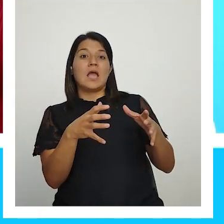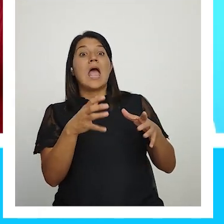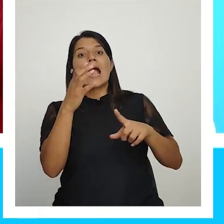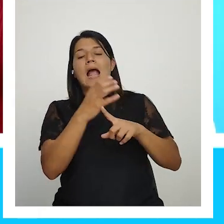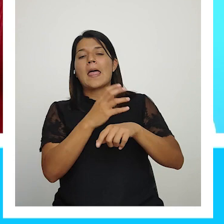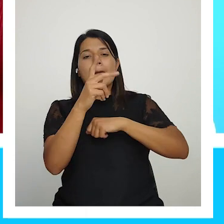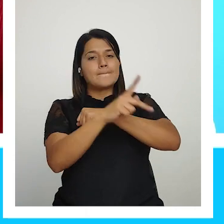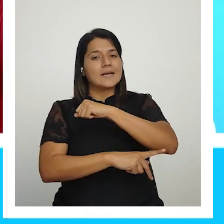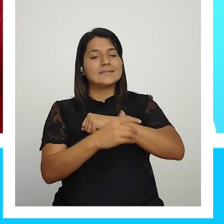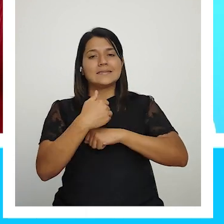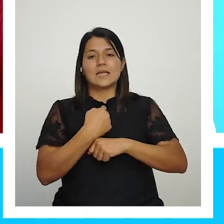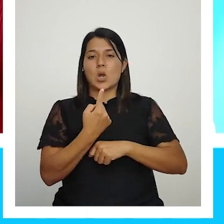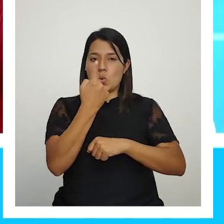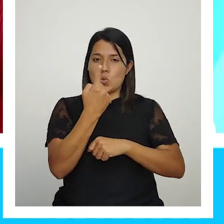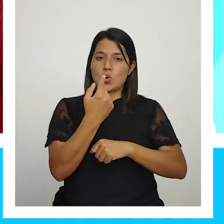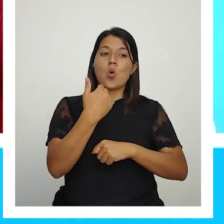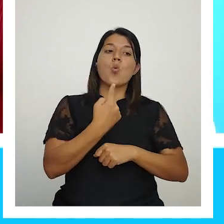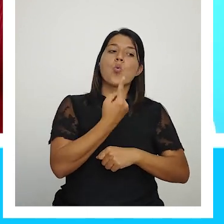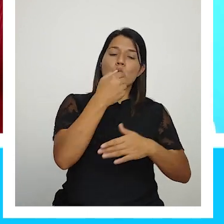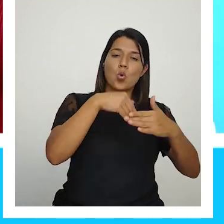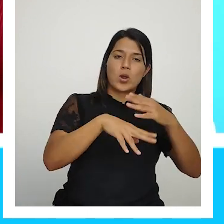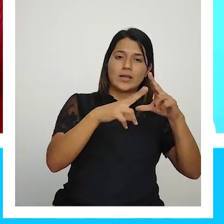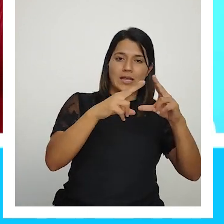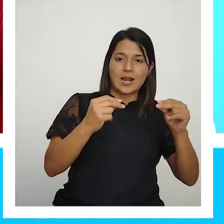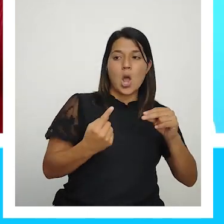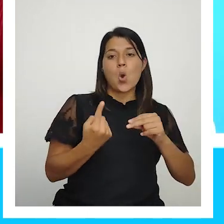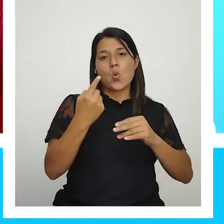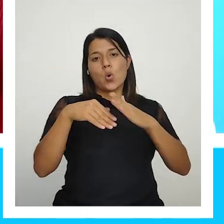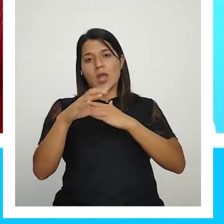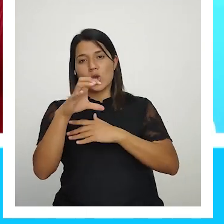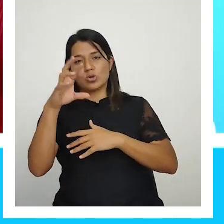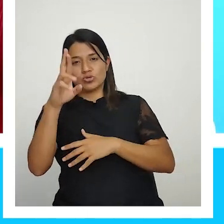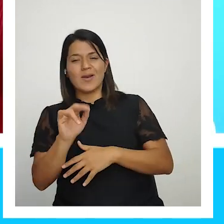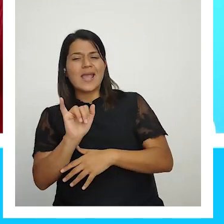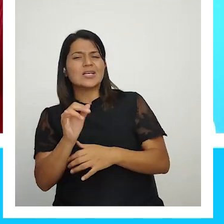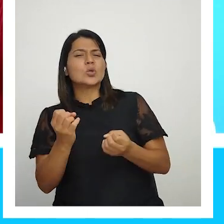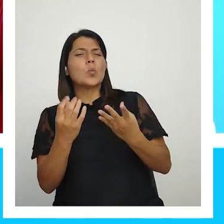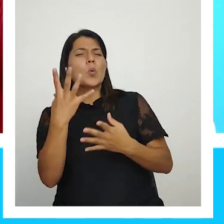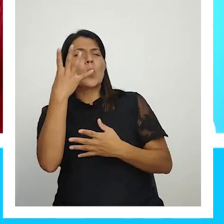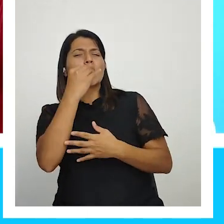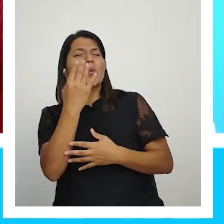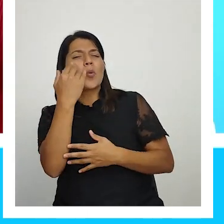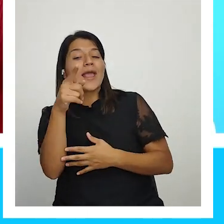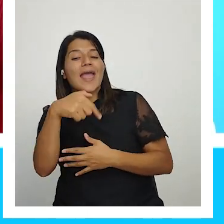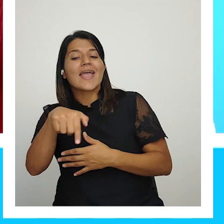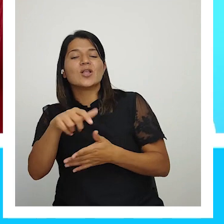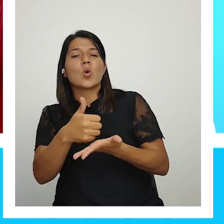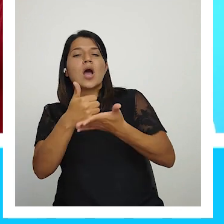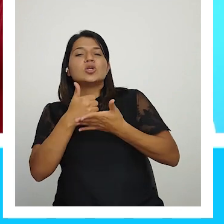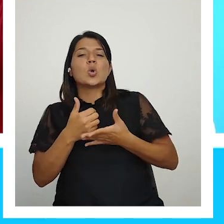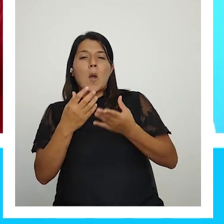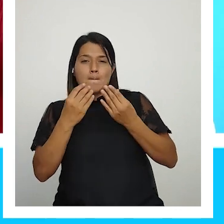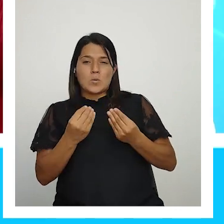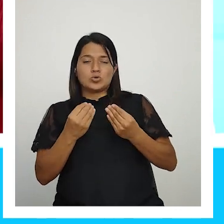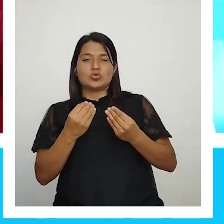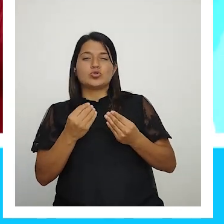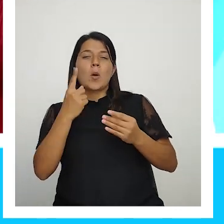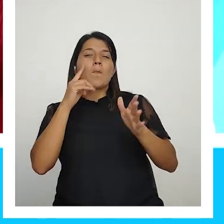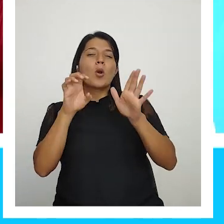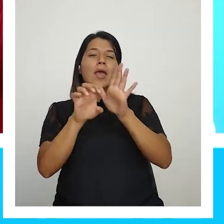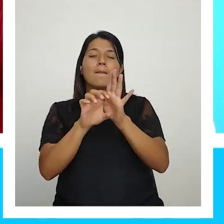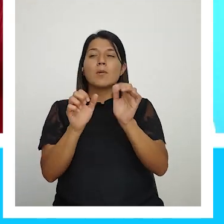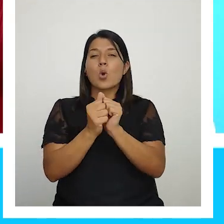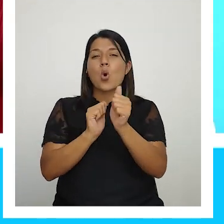país, entonces lo tenemos tanto en Nicaragua como en Costa Rica, y es muy bonito porque ellos nos ayudan mucho a nosotros, por ejemplo, con